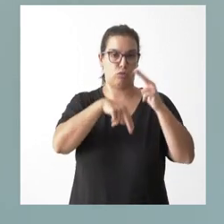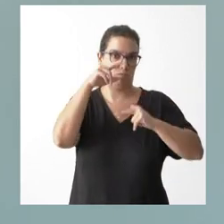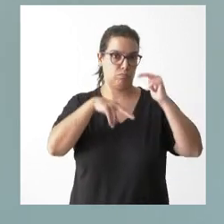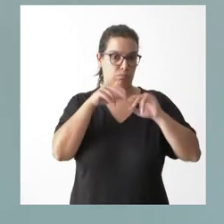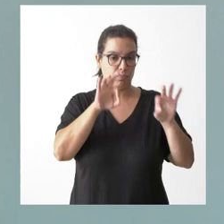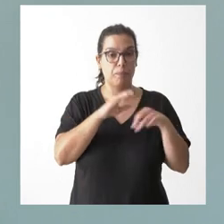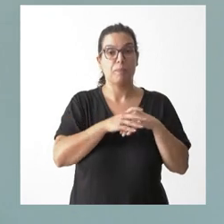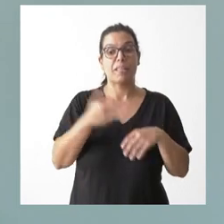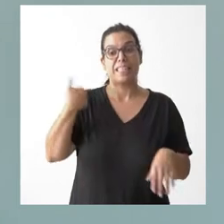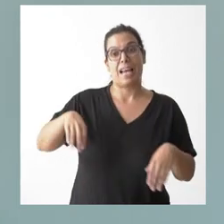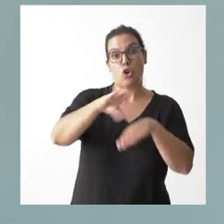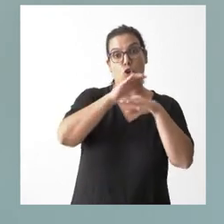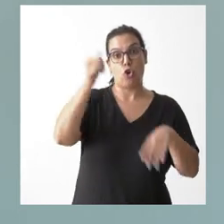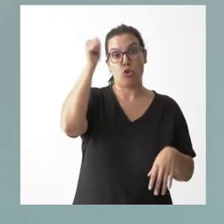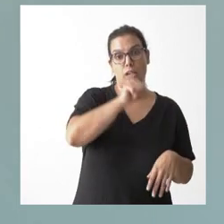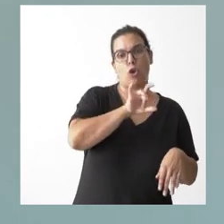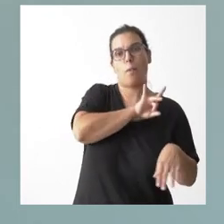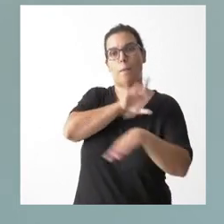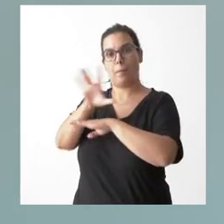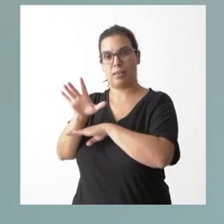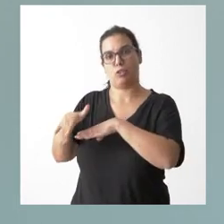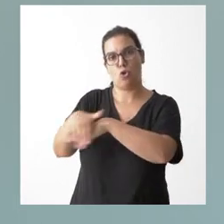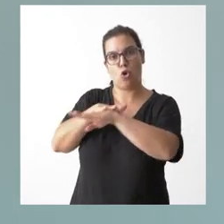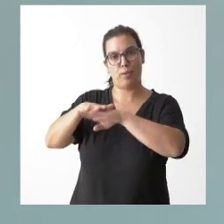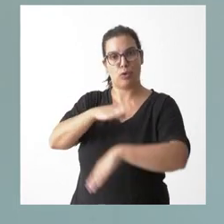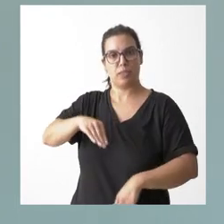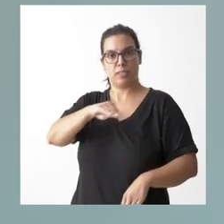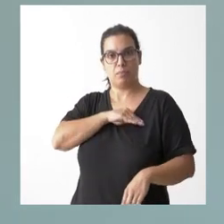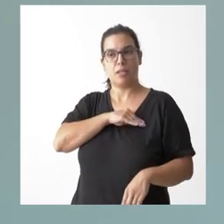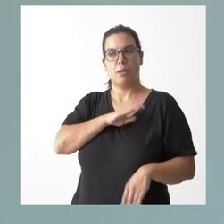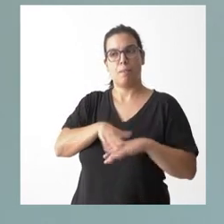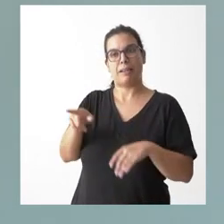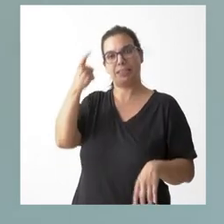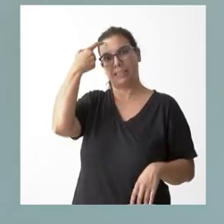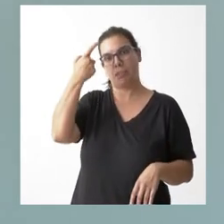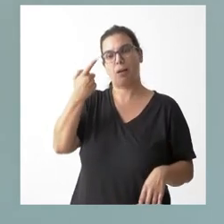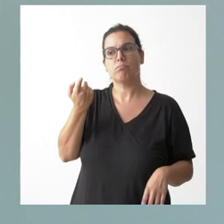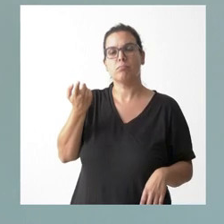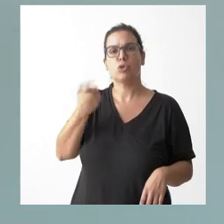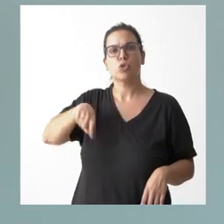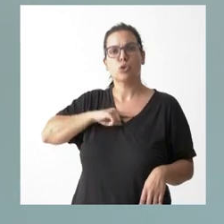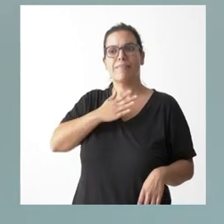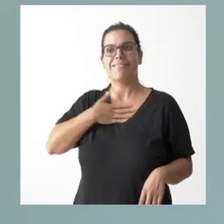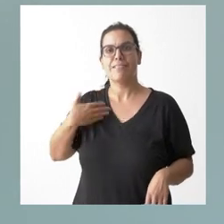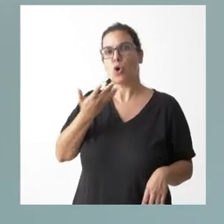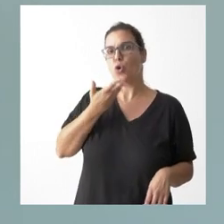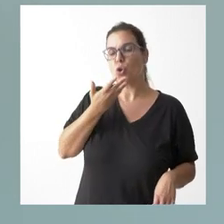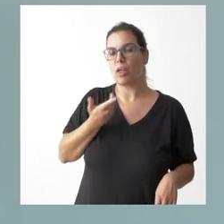el consejero ha comunicado por carta al Gobierno con el objetivo de conocer cuál es la